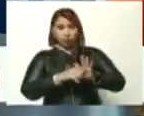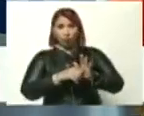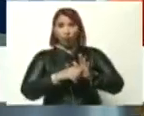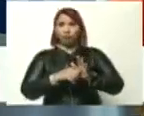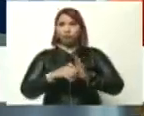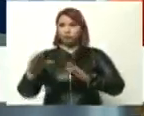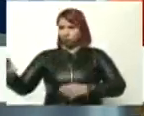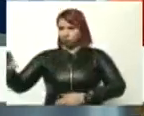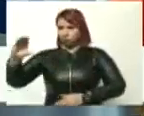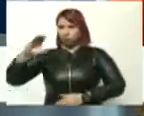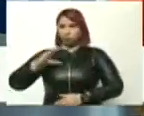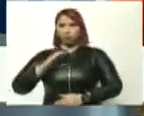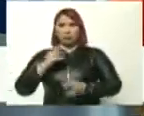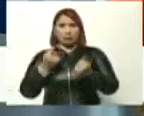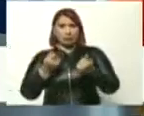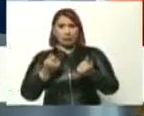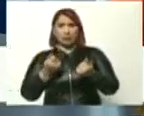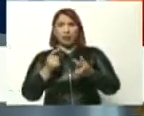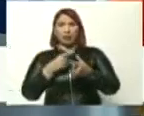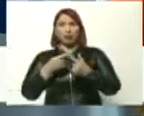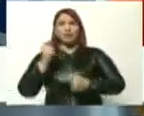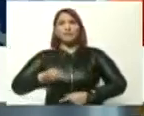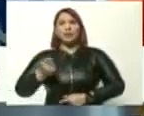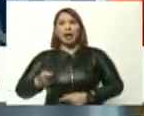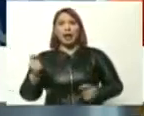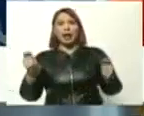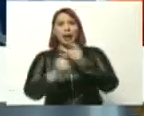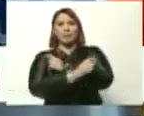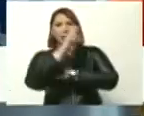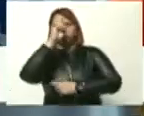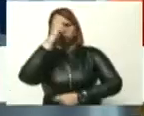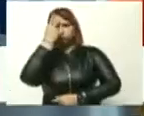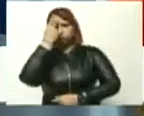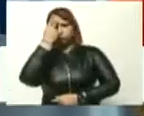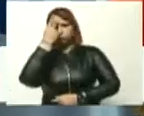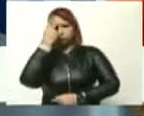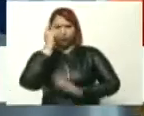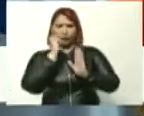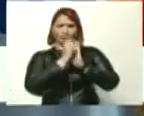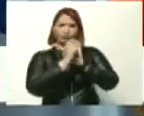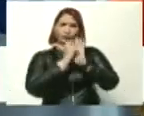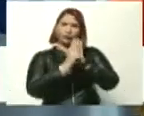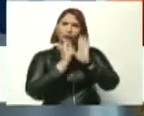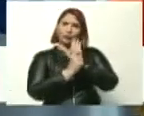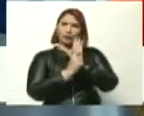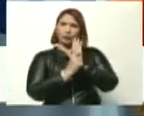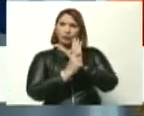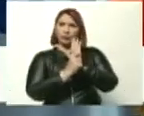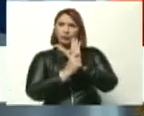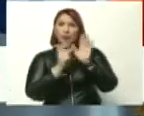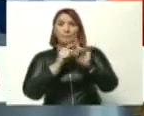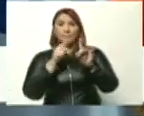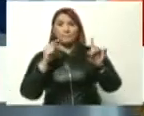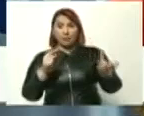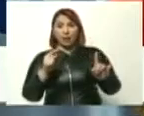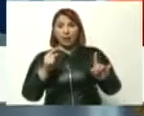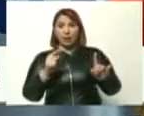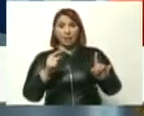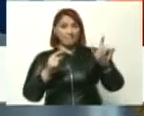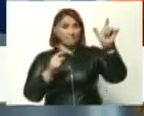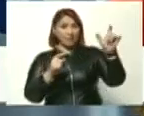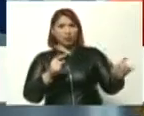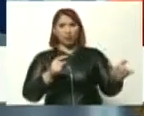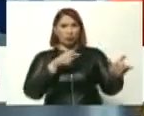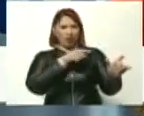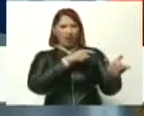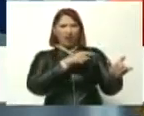este fiscal entonces cambia, ¿verdad?, la calificación, la precalificación, para que el delincuente sea objeto